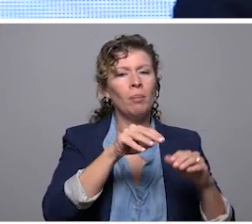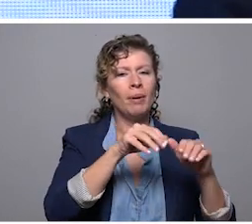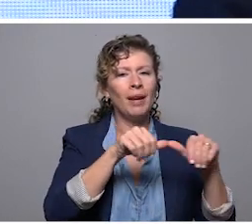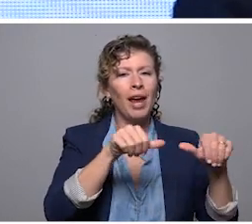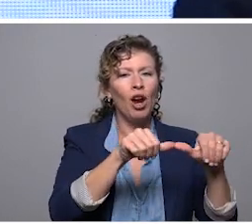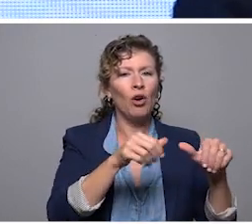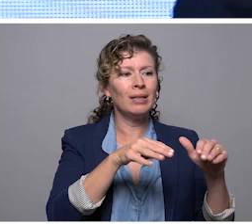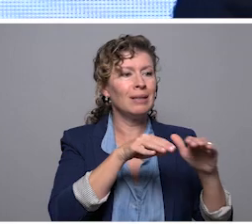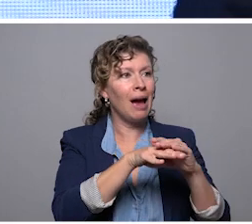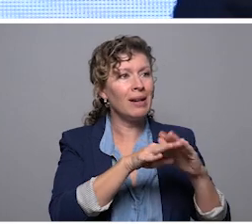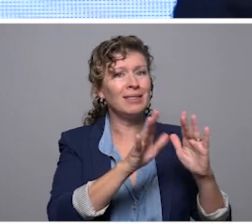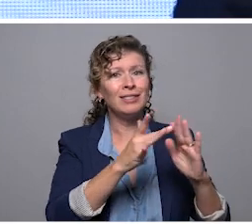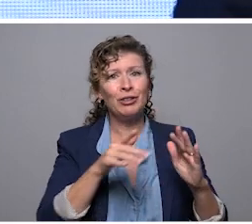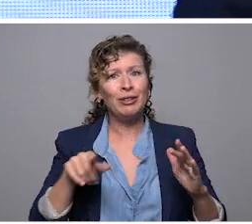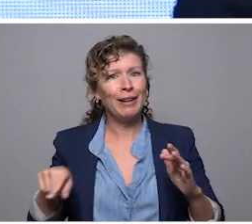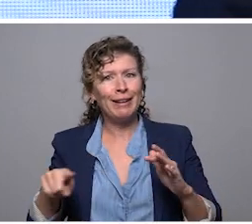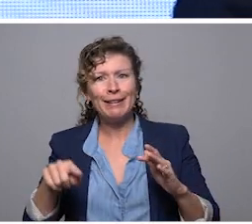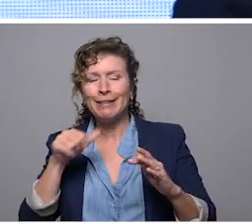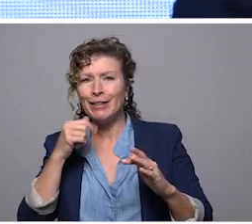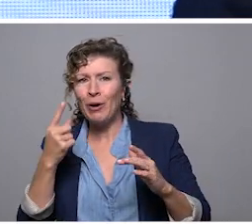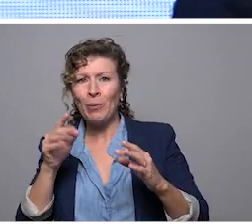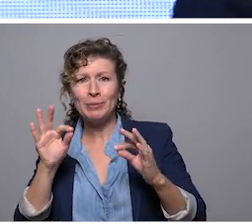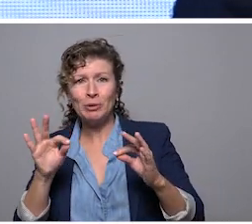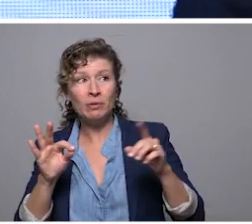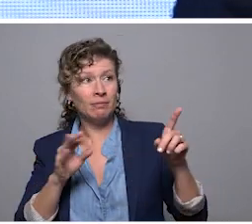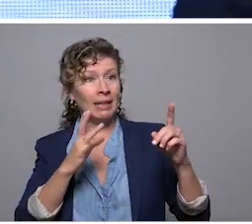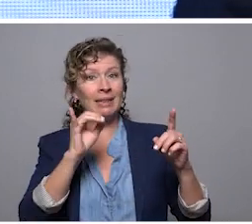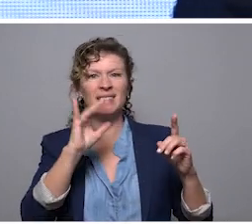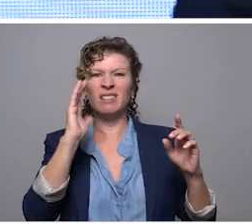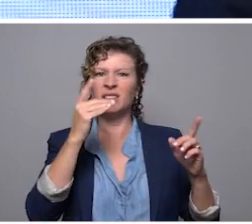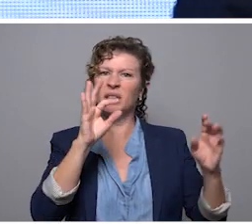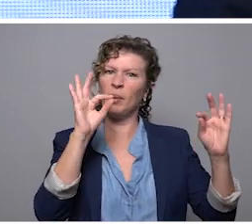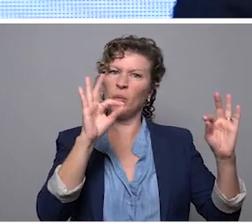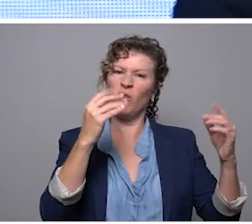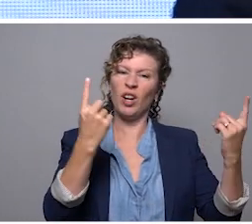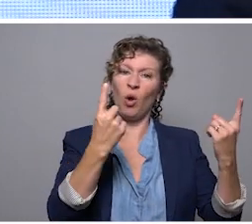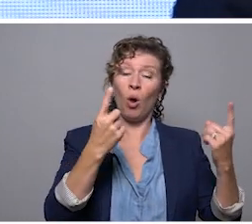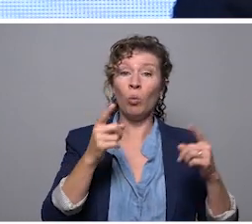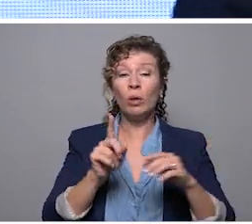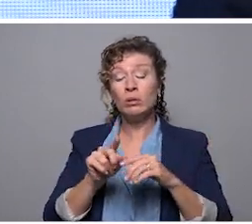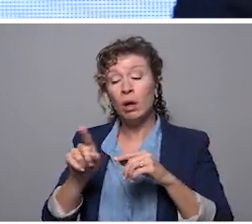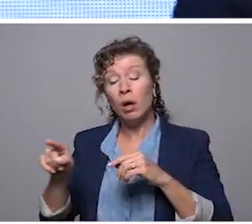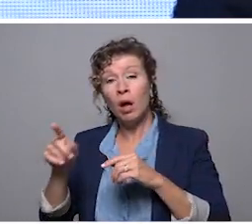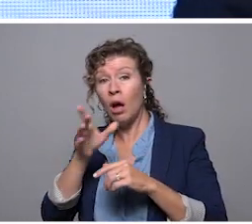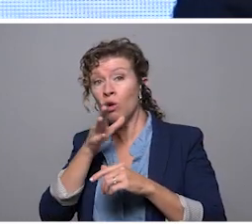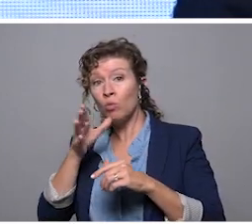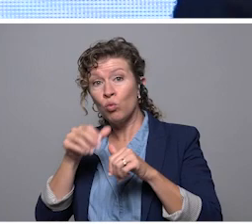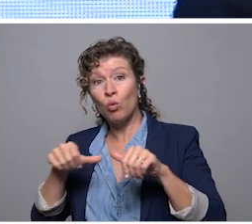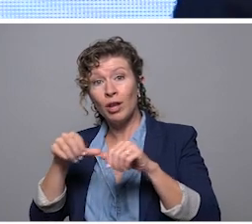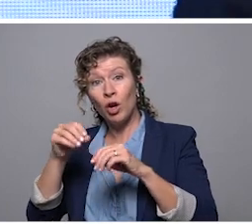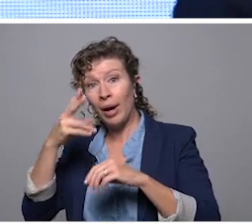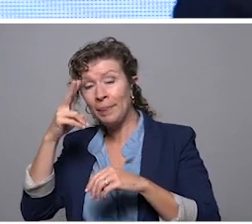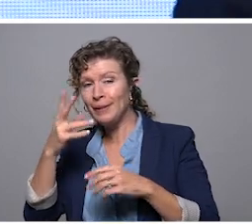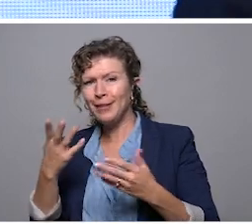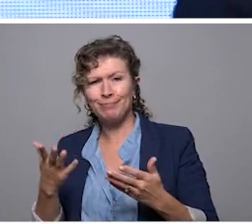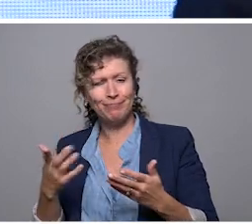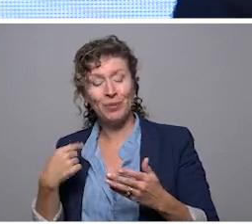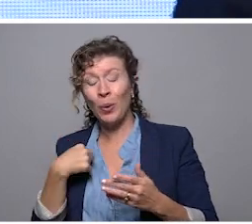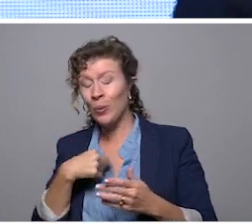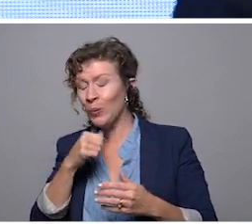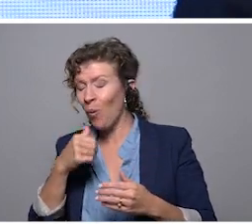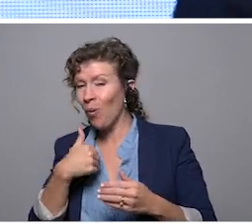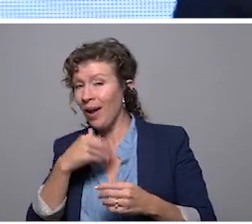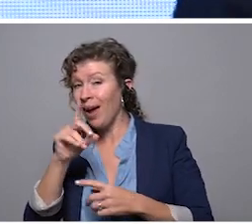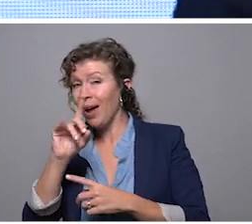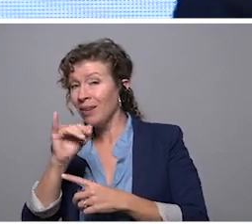siempre perfecto y en zonas Rurales de México no hay inclusión digital no hay internet algún día llegará pero mientras llega